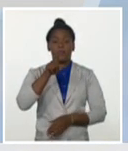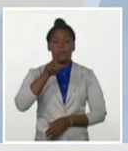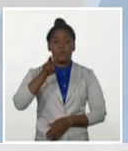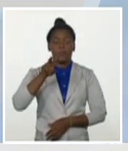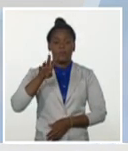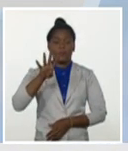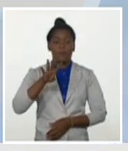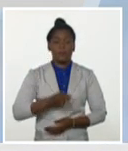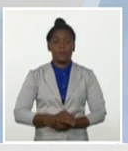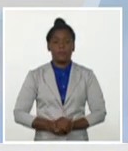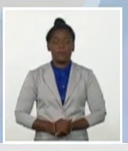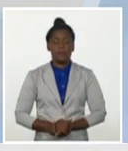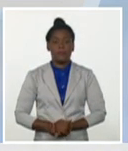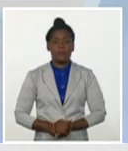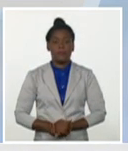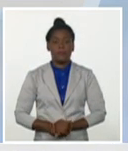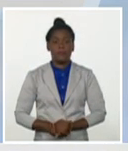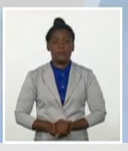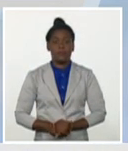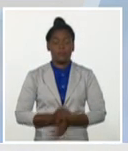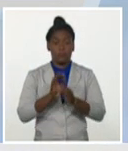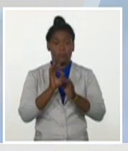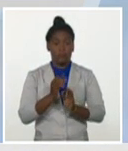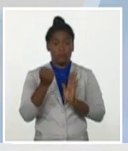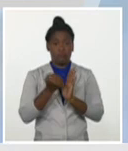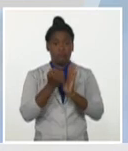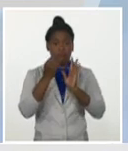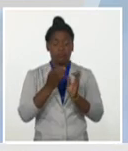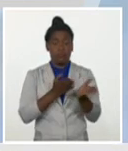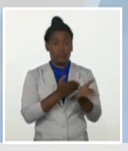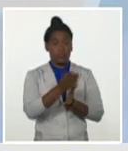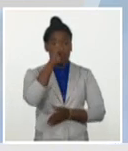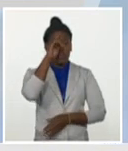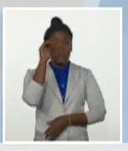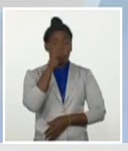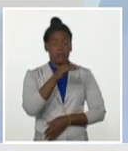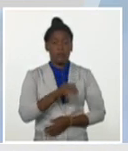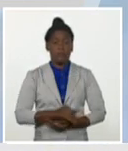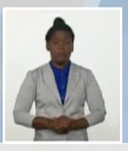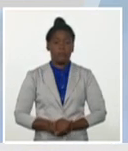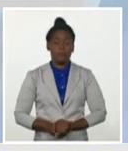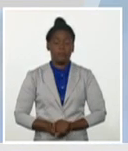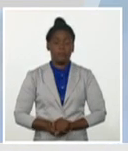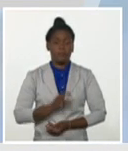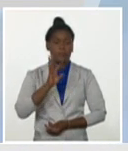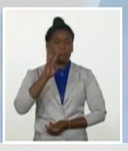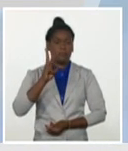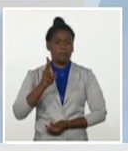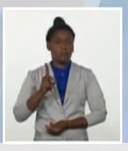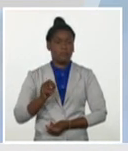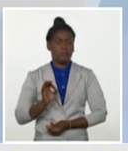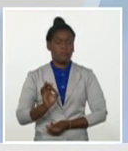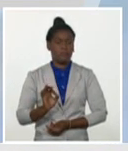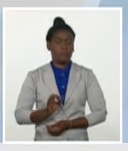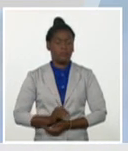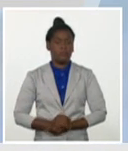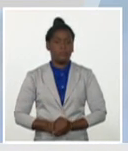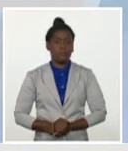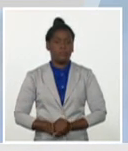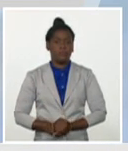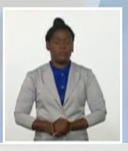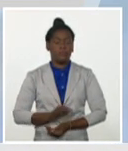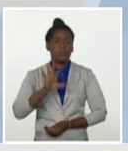13.124 y activos, pacientes diagnosticados con COVID ingresados en los hospitales, pues